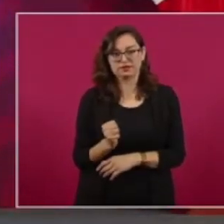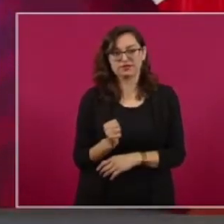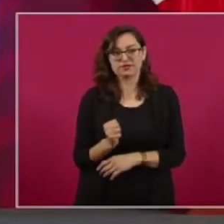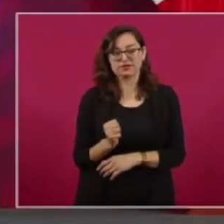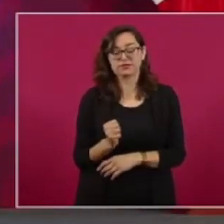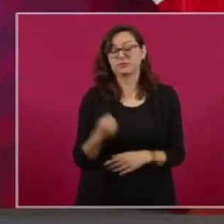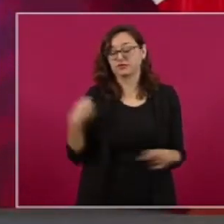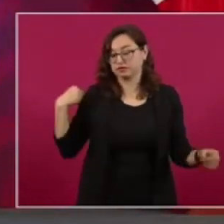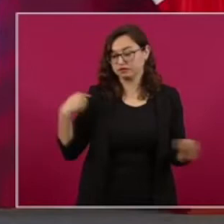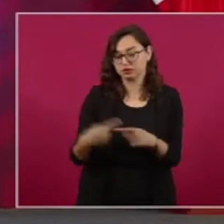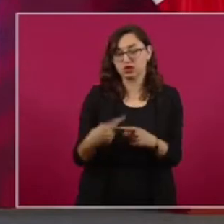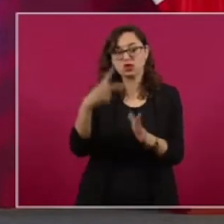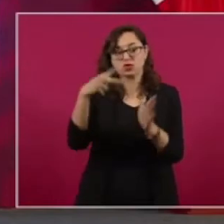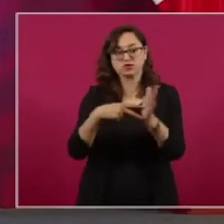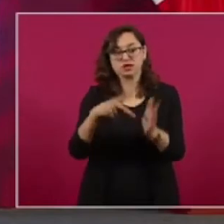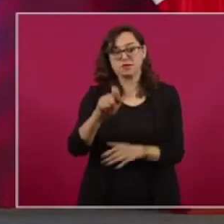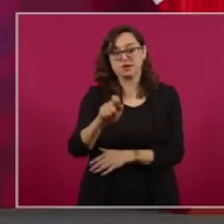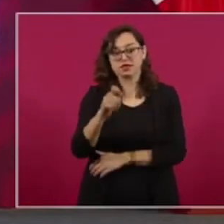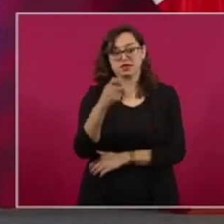Lo que llevamos del 22,